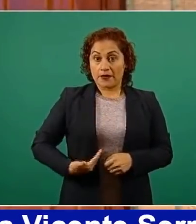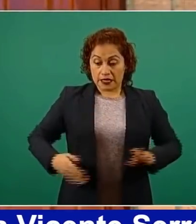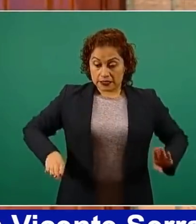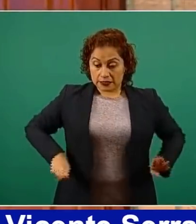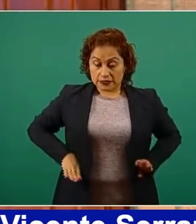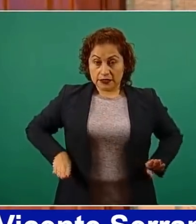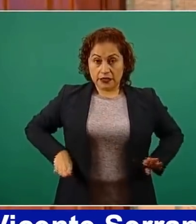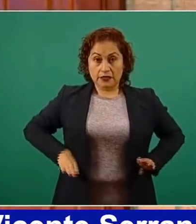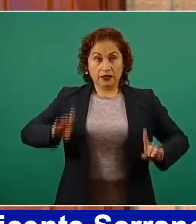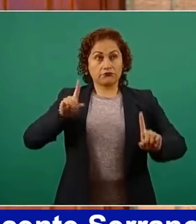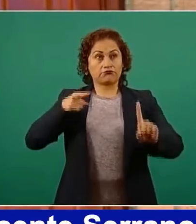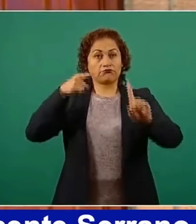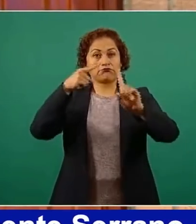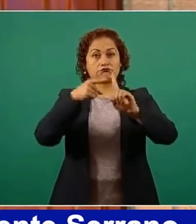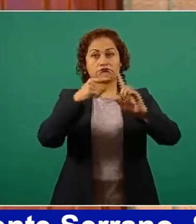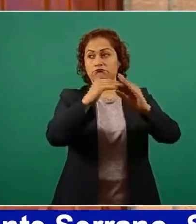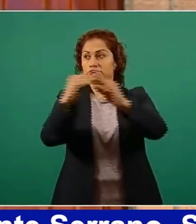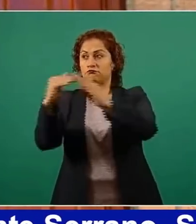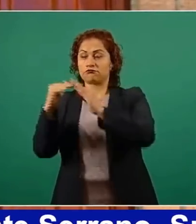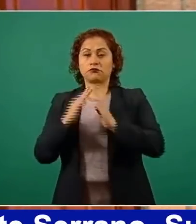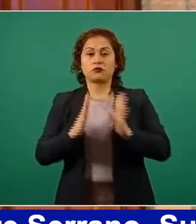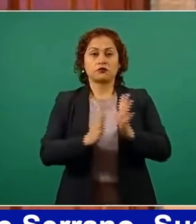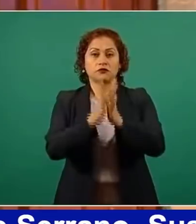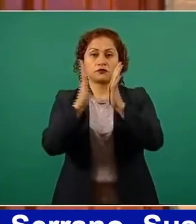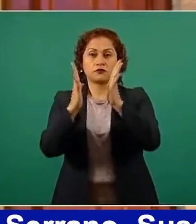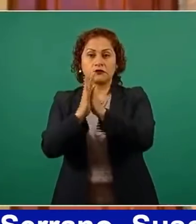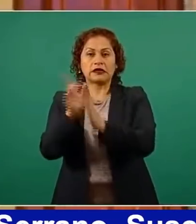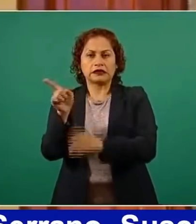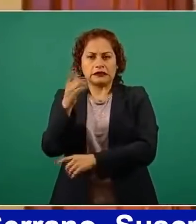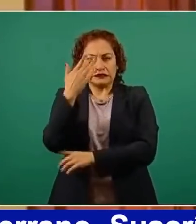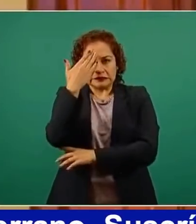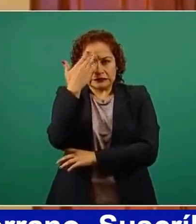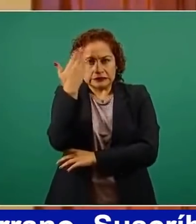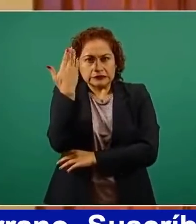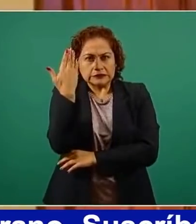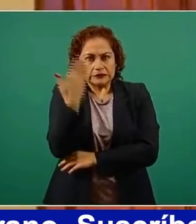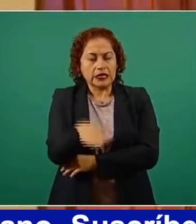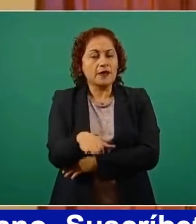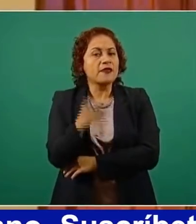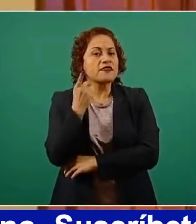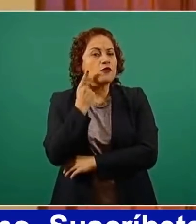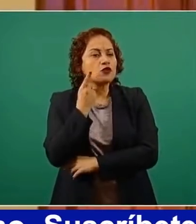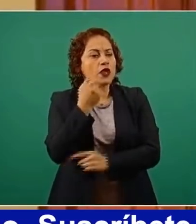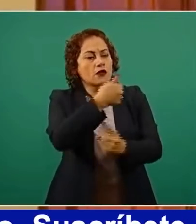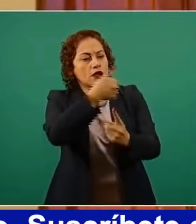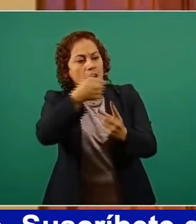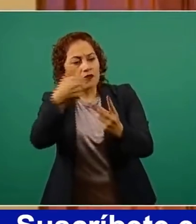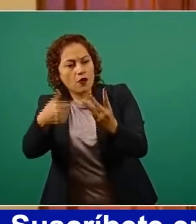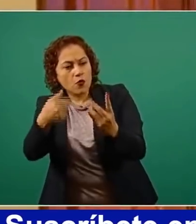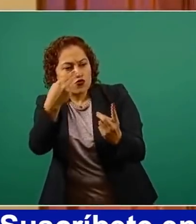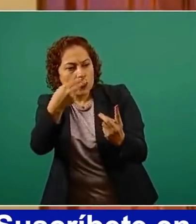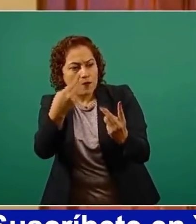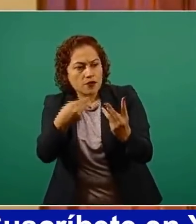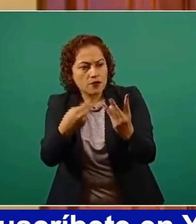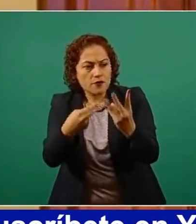se informa de los nombres de los diputados al mismo tiempo que el público,